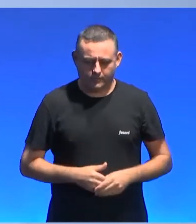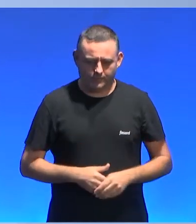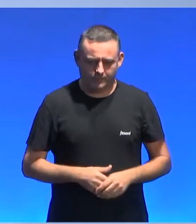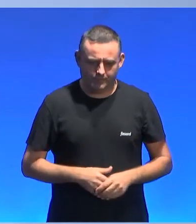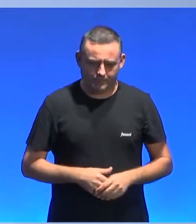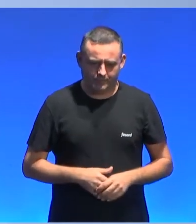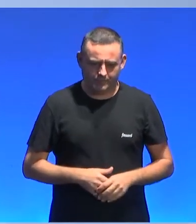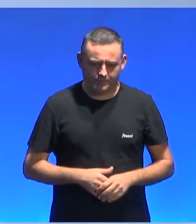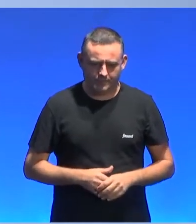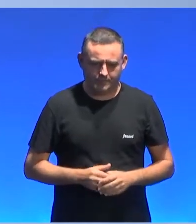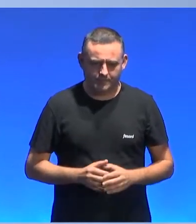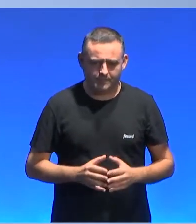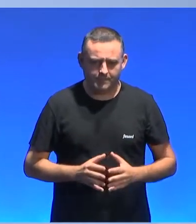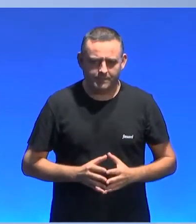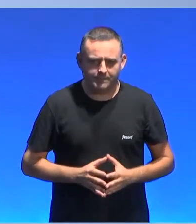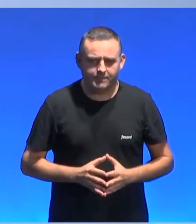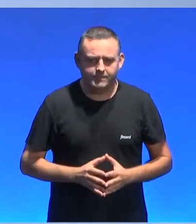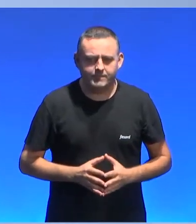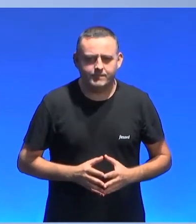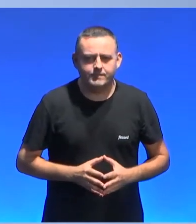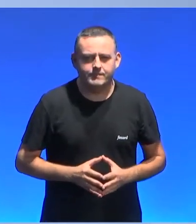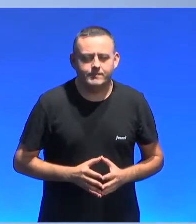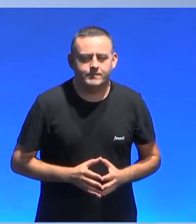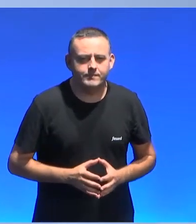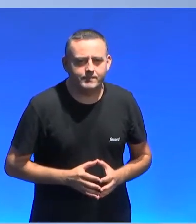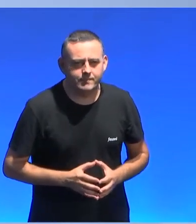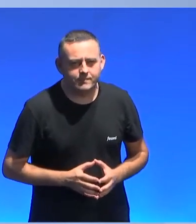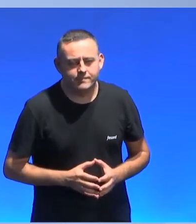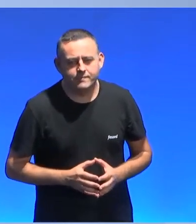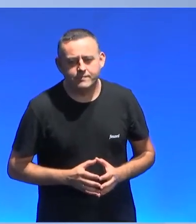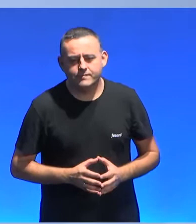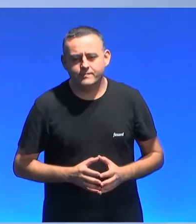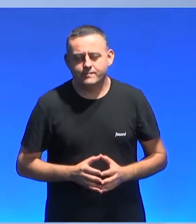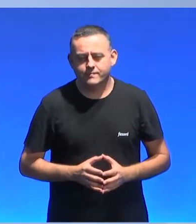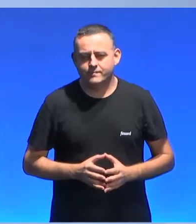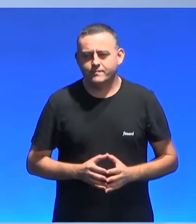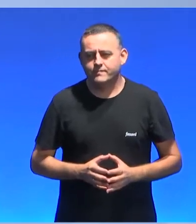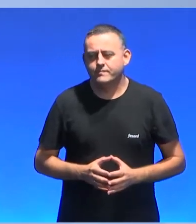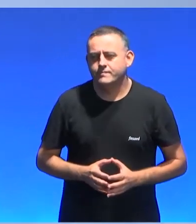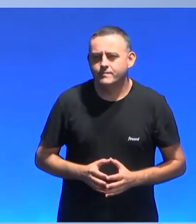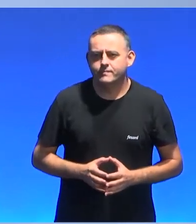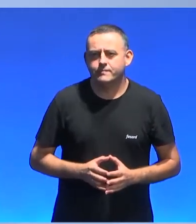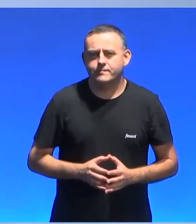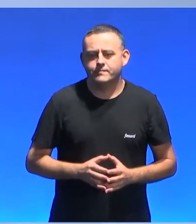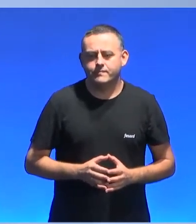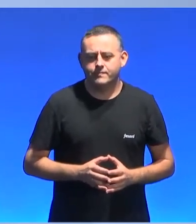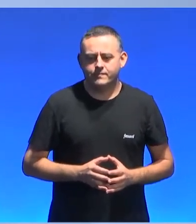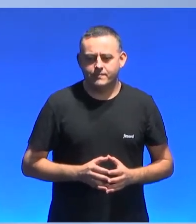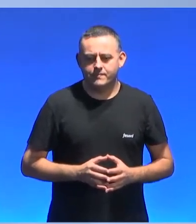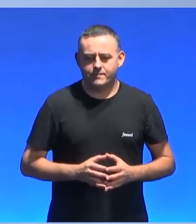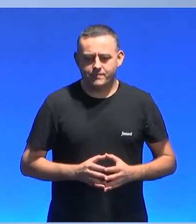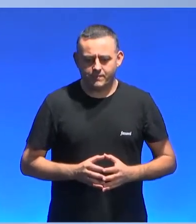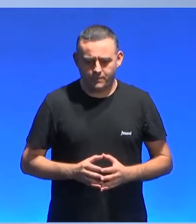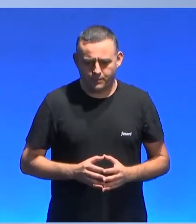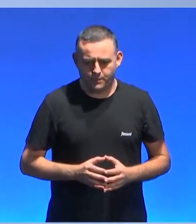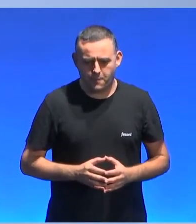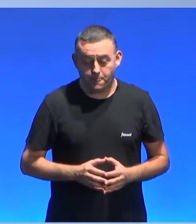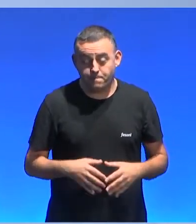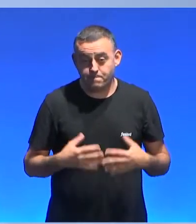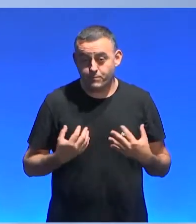Y como lo hago